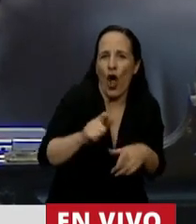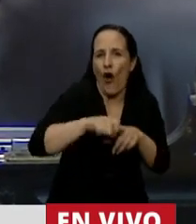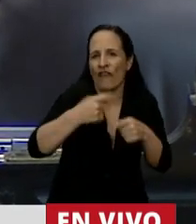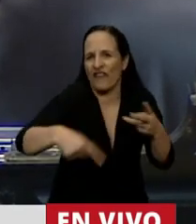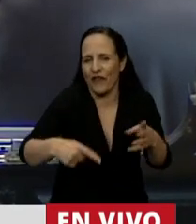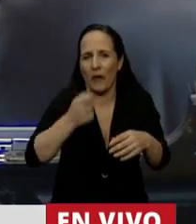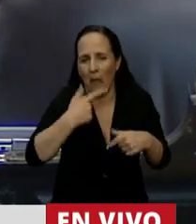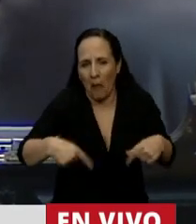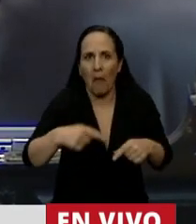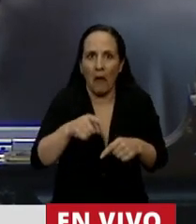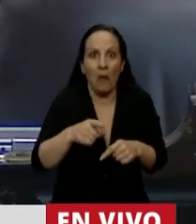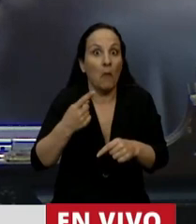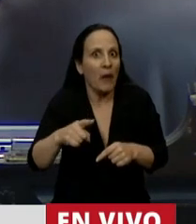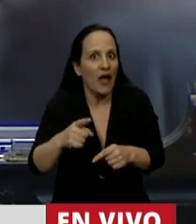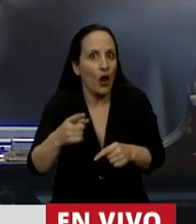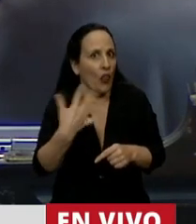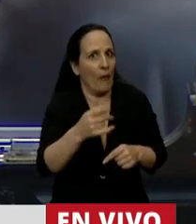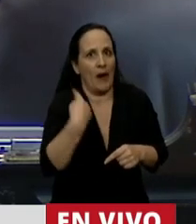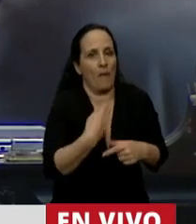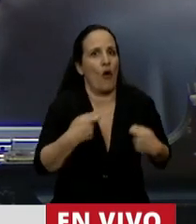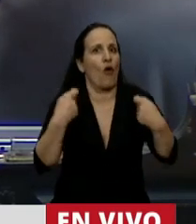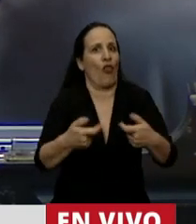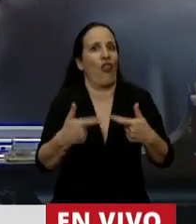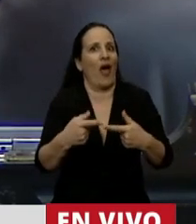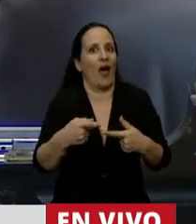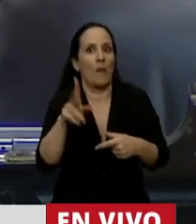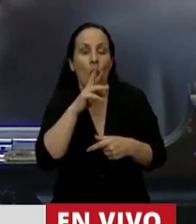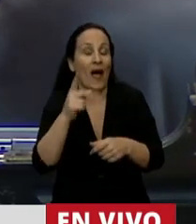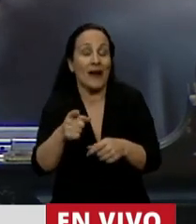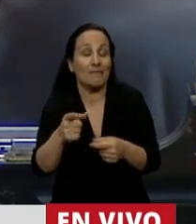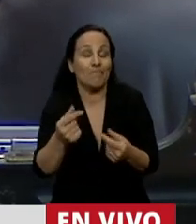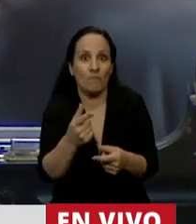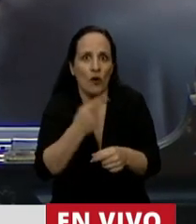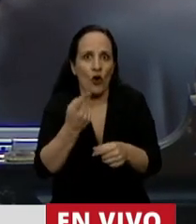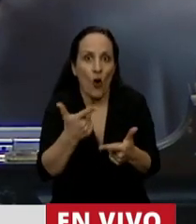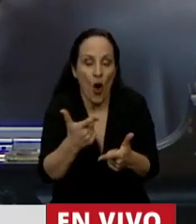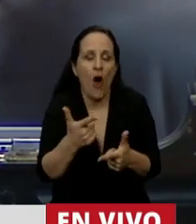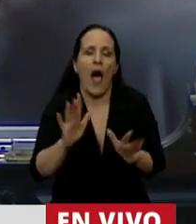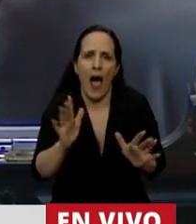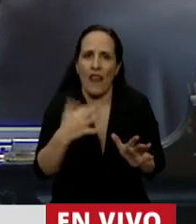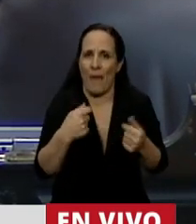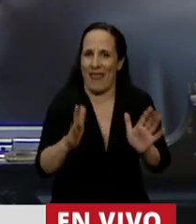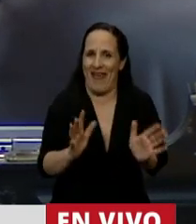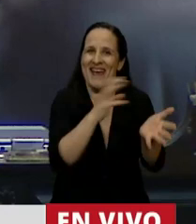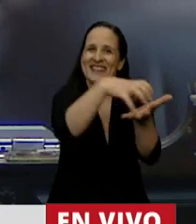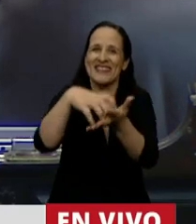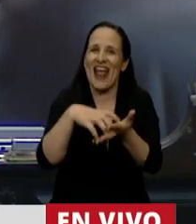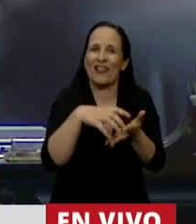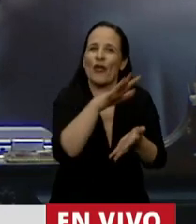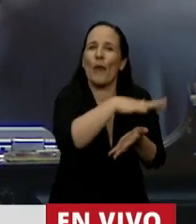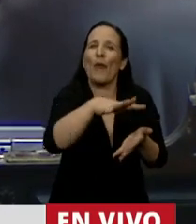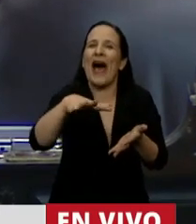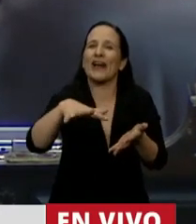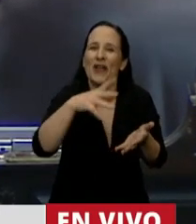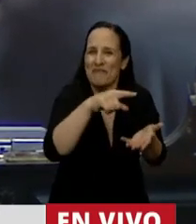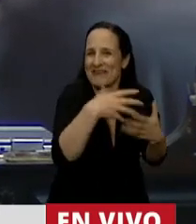acompañar con la provisión de esos métodos anticonceptivos para aquellas mujeres que no los tienen los centros de salud de cada barrio tienen